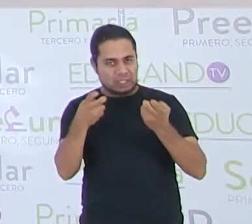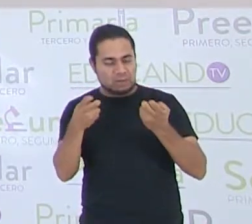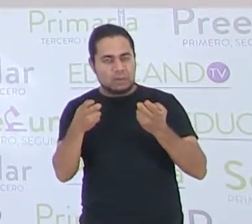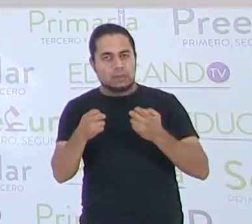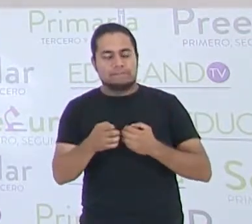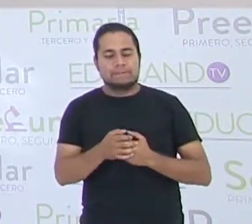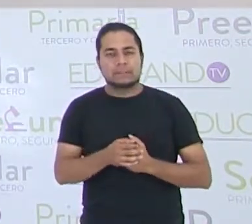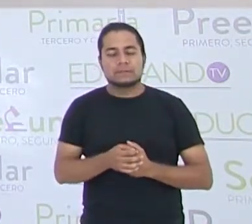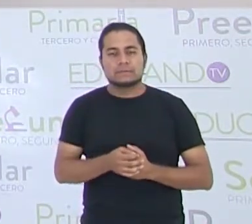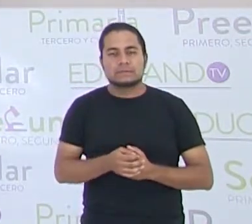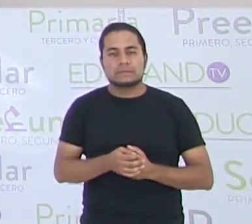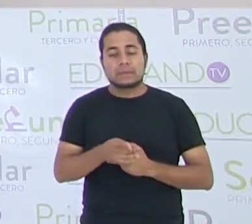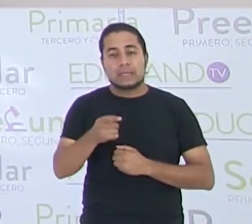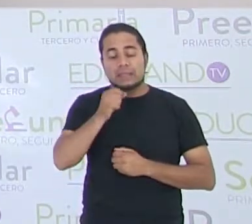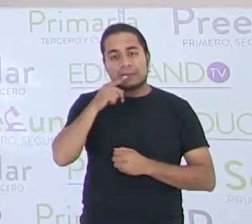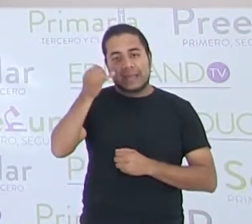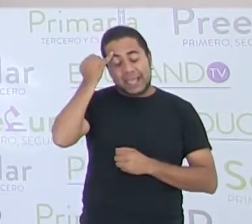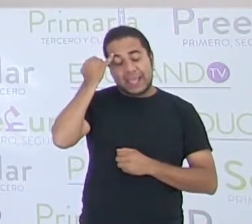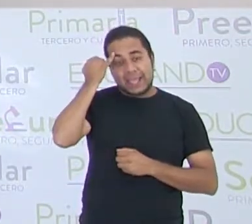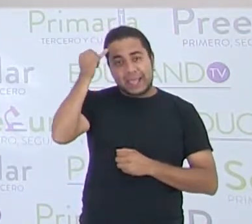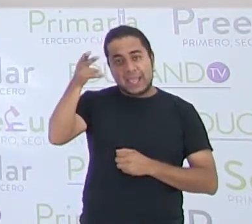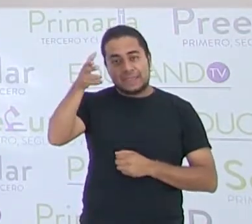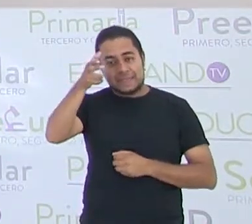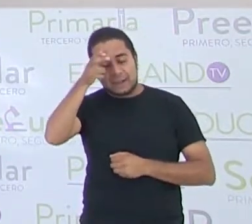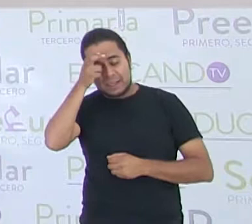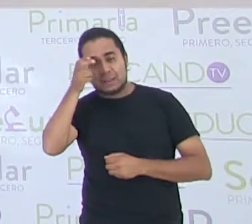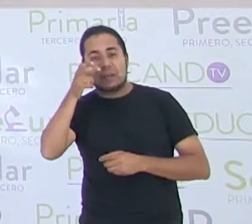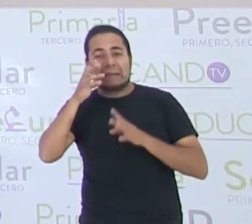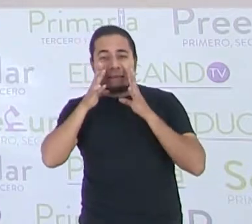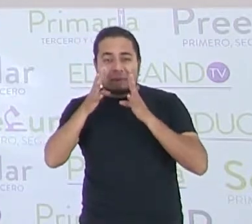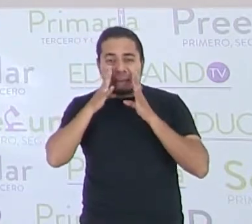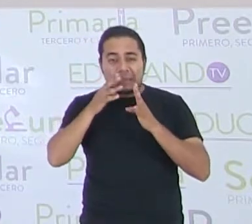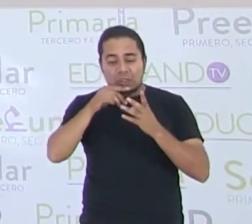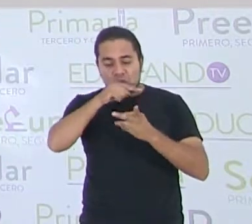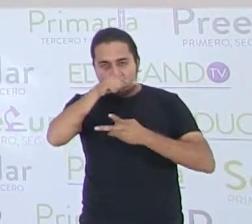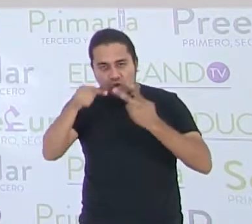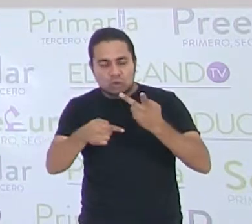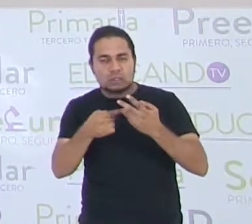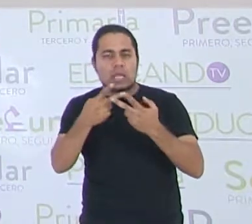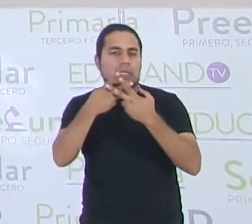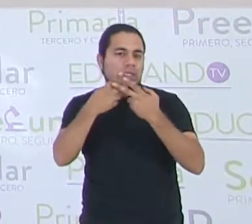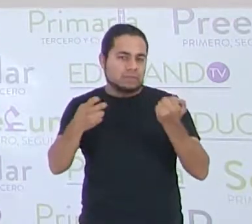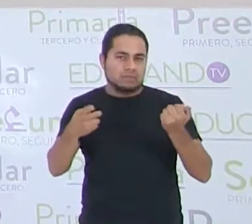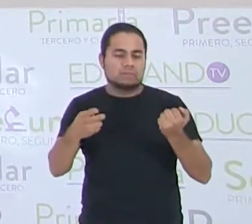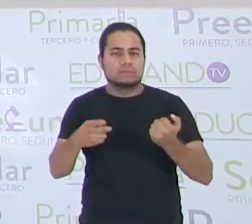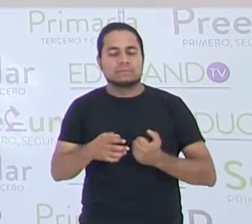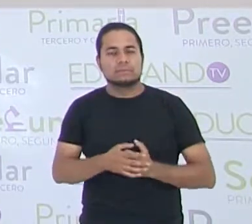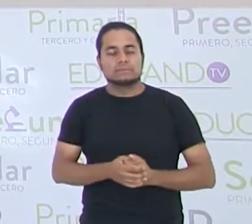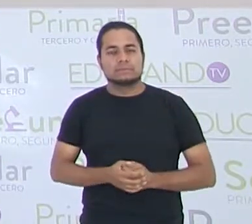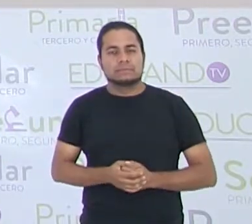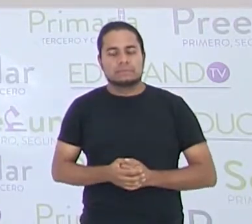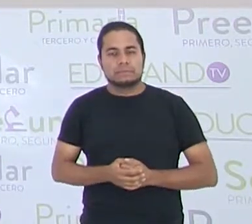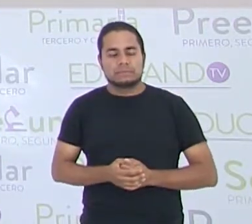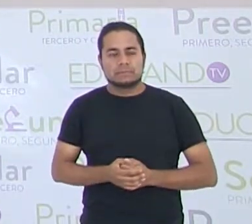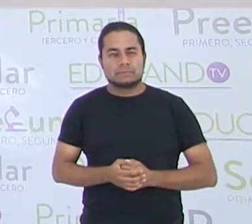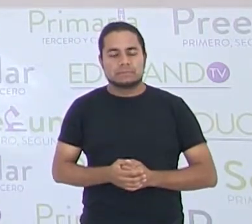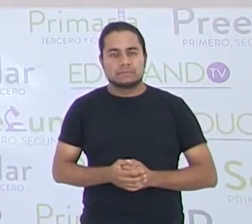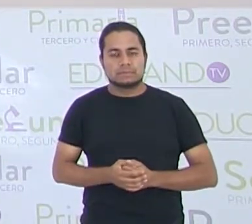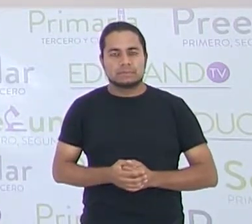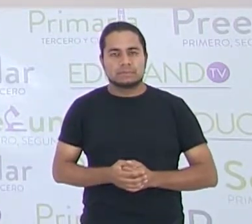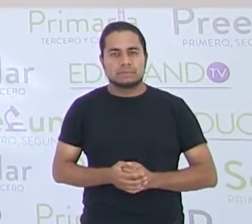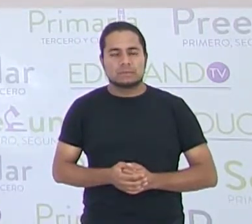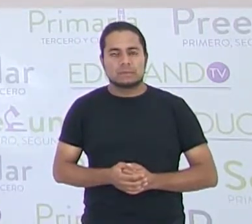adjetivo, ingenioso, inteligente y llorón. Todos estos son adjetivos.